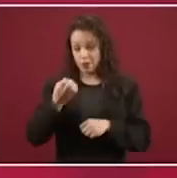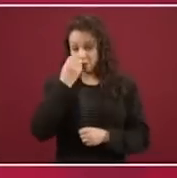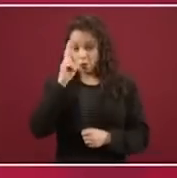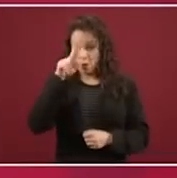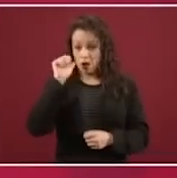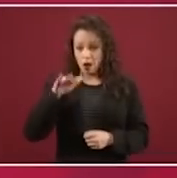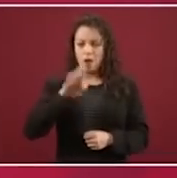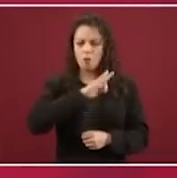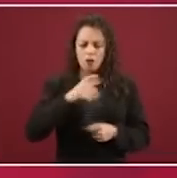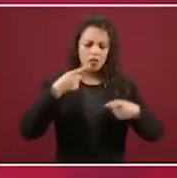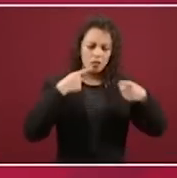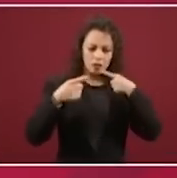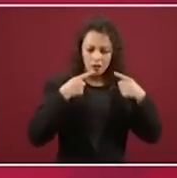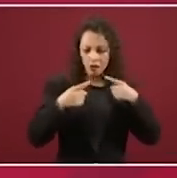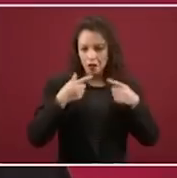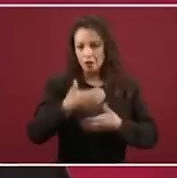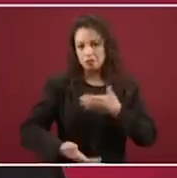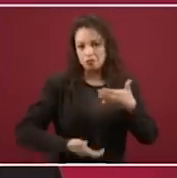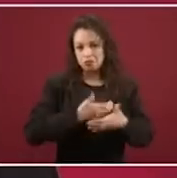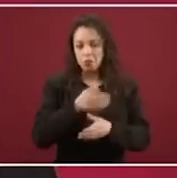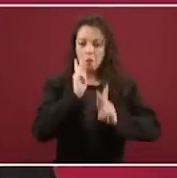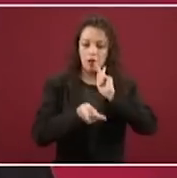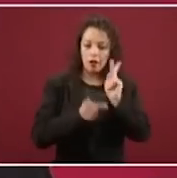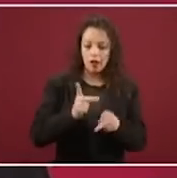a un acuerdo, que haya diálogo,